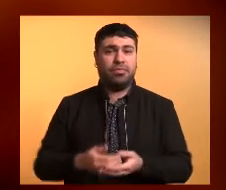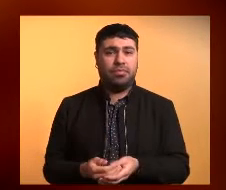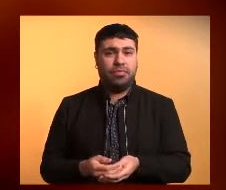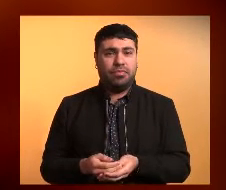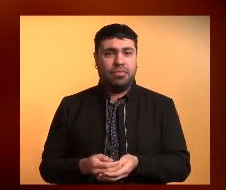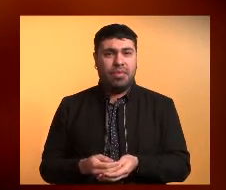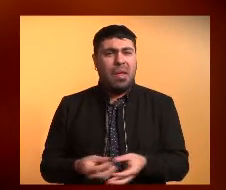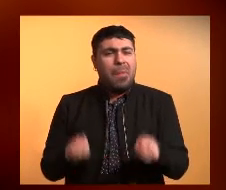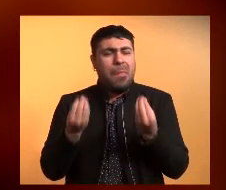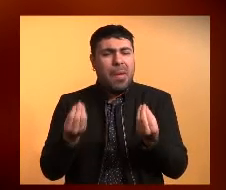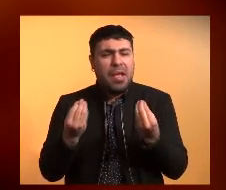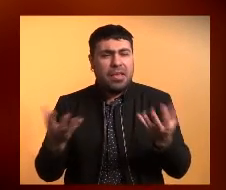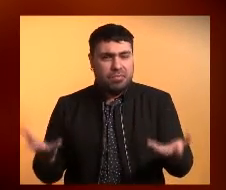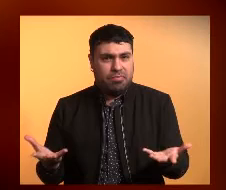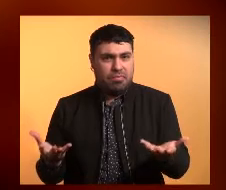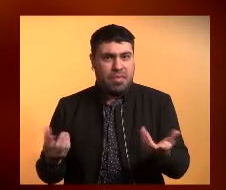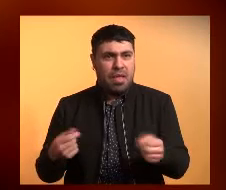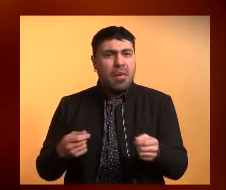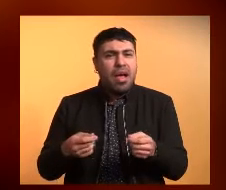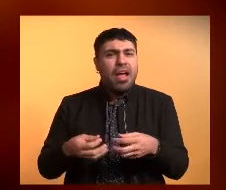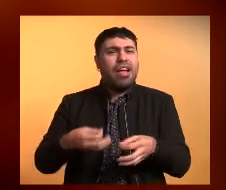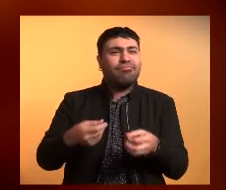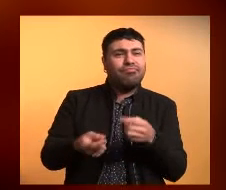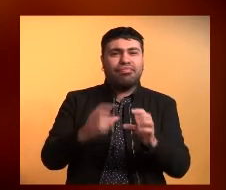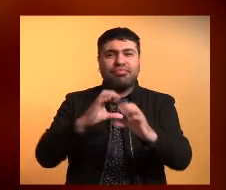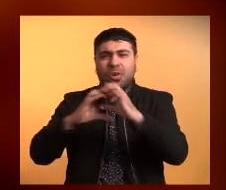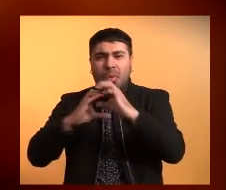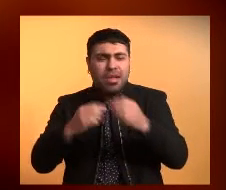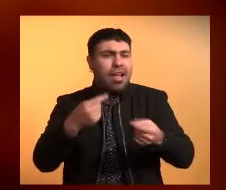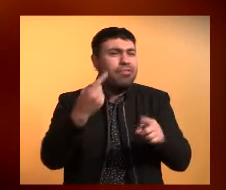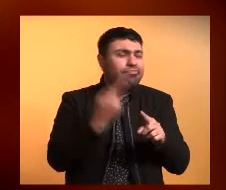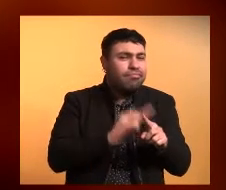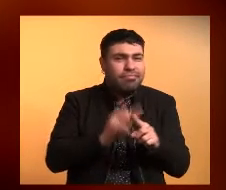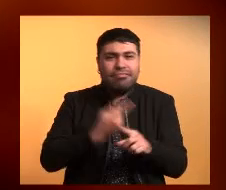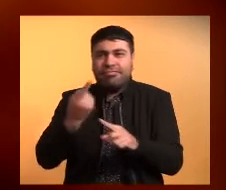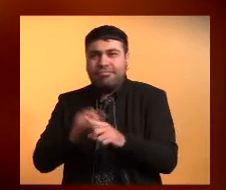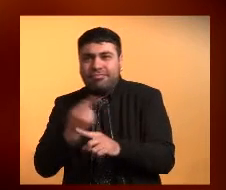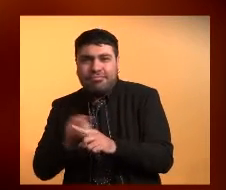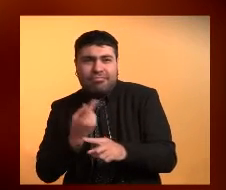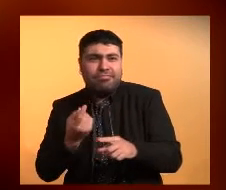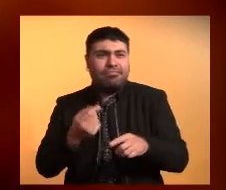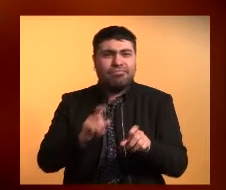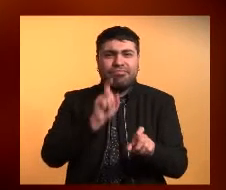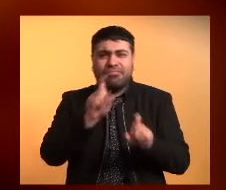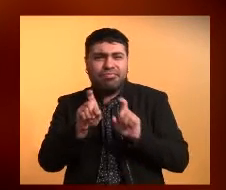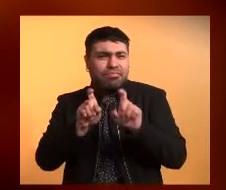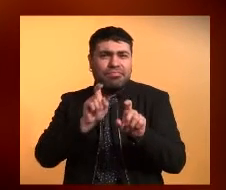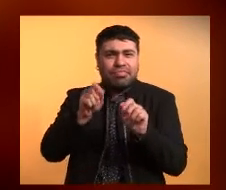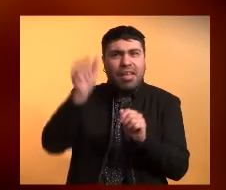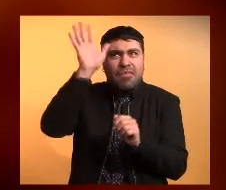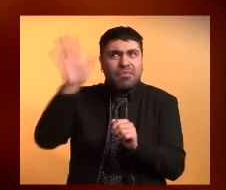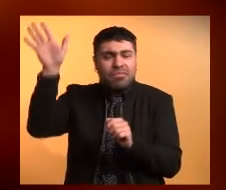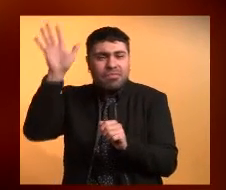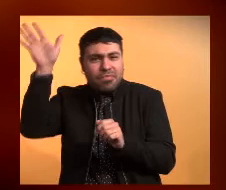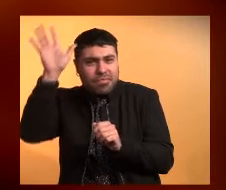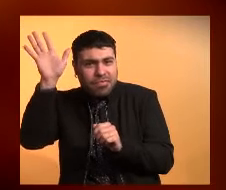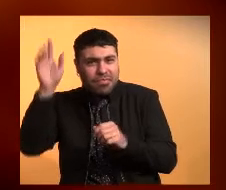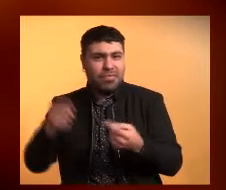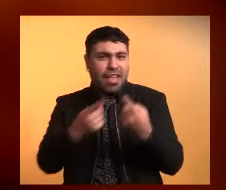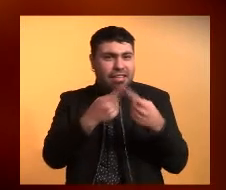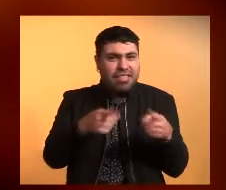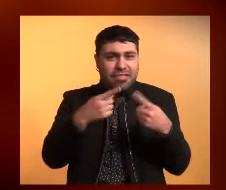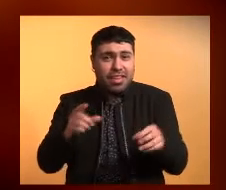¿cierto?, para difundir y discutir temas relacionados con la filosofía. Y posteriormente se adaptó para la divulgación